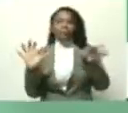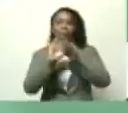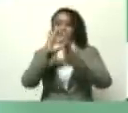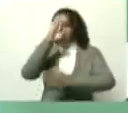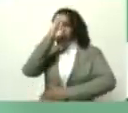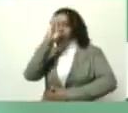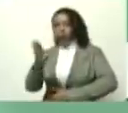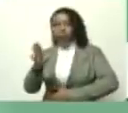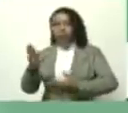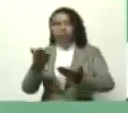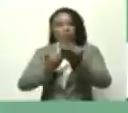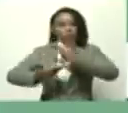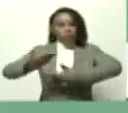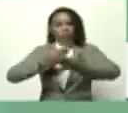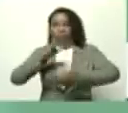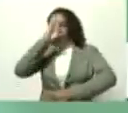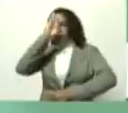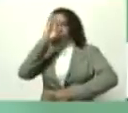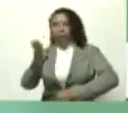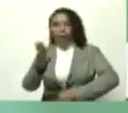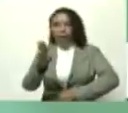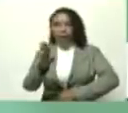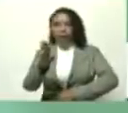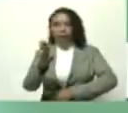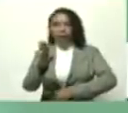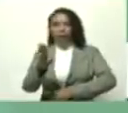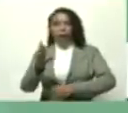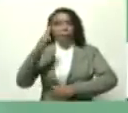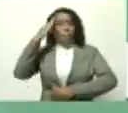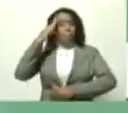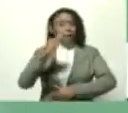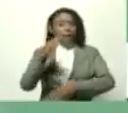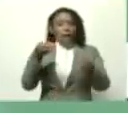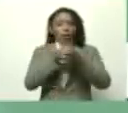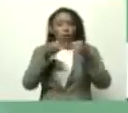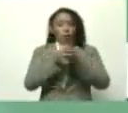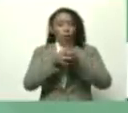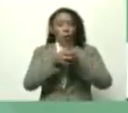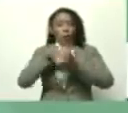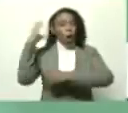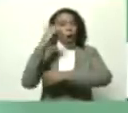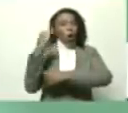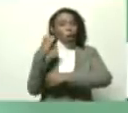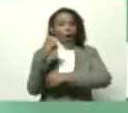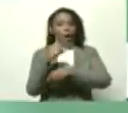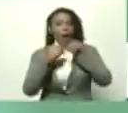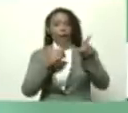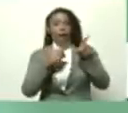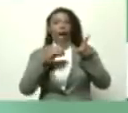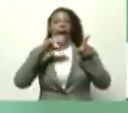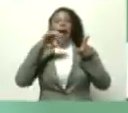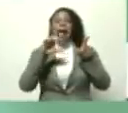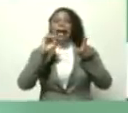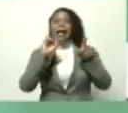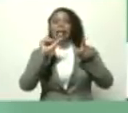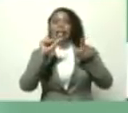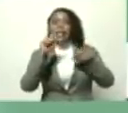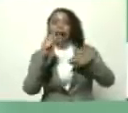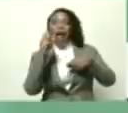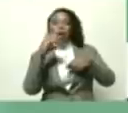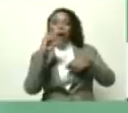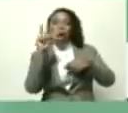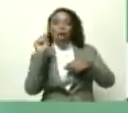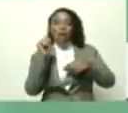directo, hay una relación directa entre el paramilitarismo colombiano, los llamados TANCOL, las agresiones que recibieron nuestros